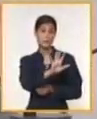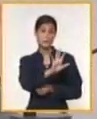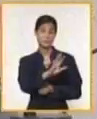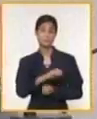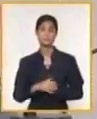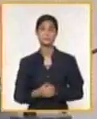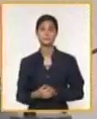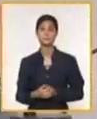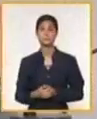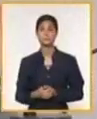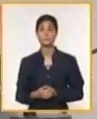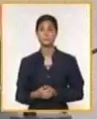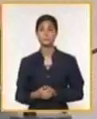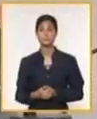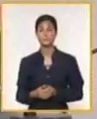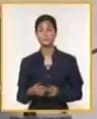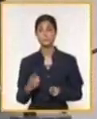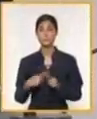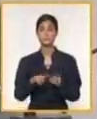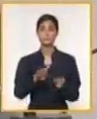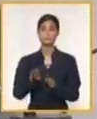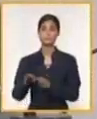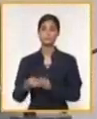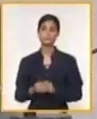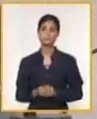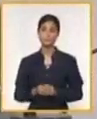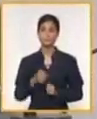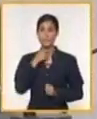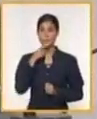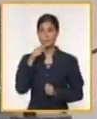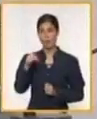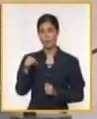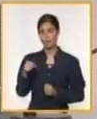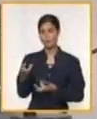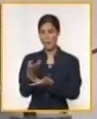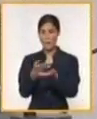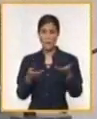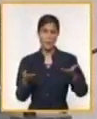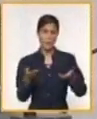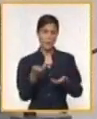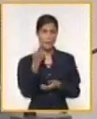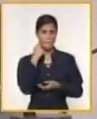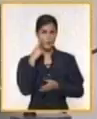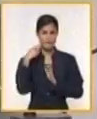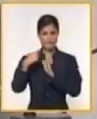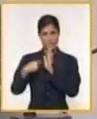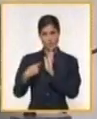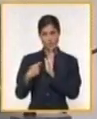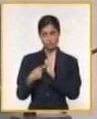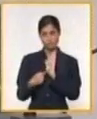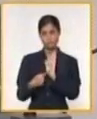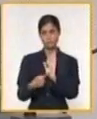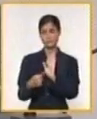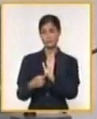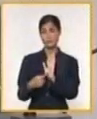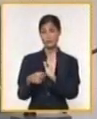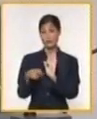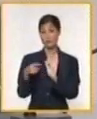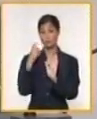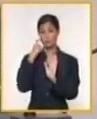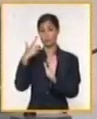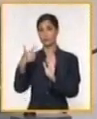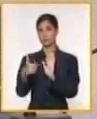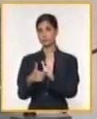Bueno, estábamos en un comentario aquí mientras veíamos este material que me parece interesante y no quiero dejarlo pasar. Es